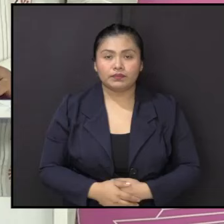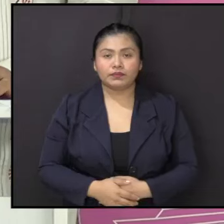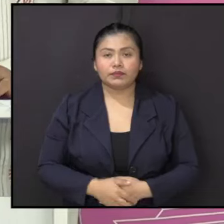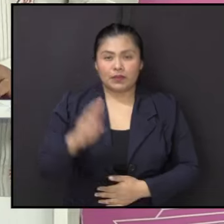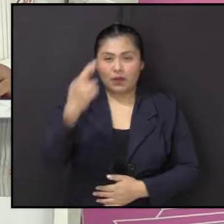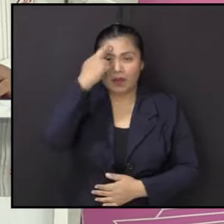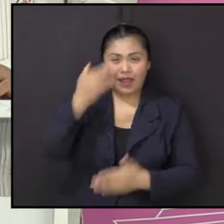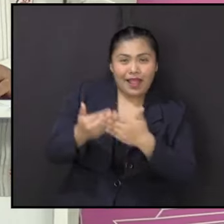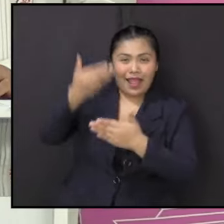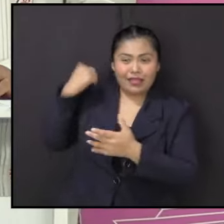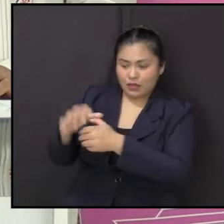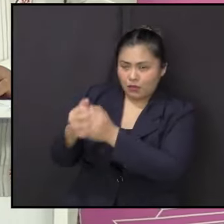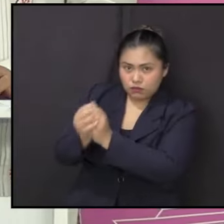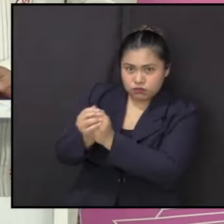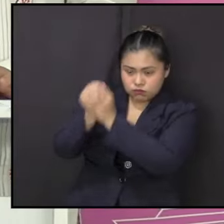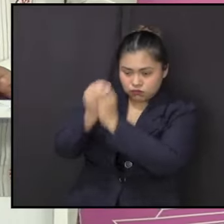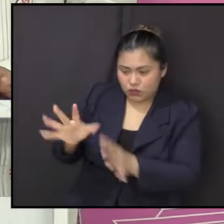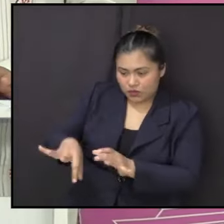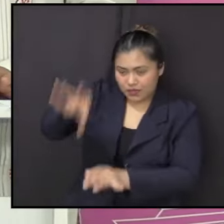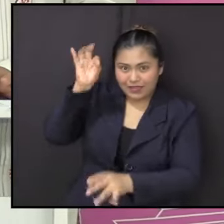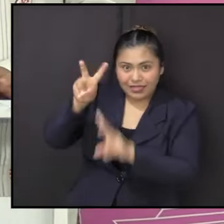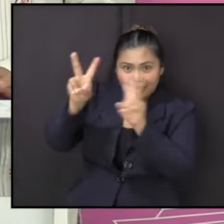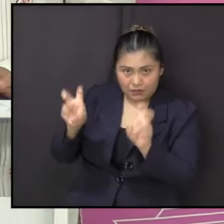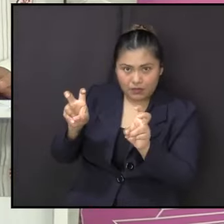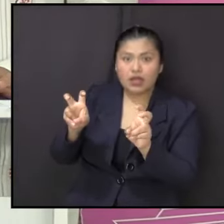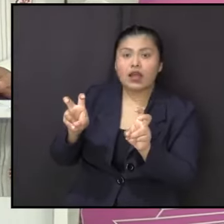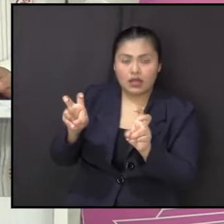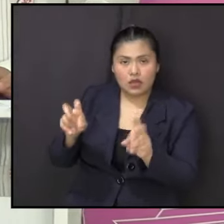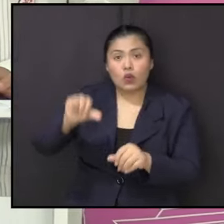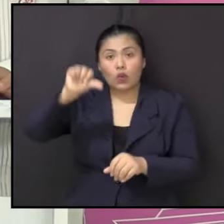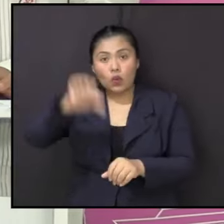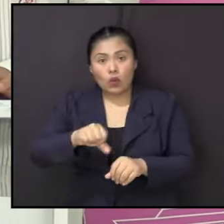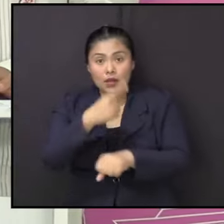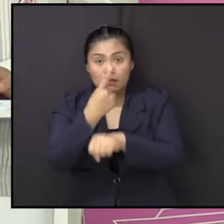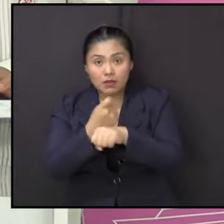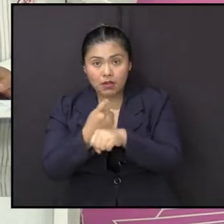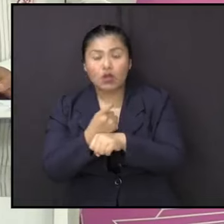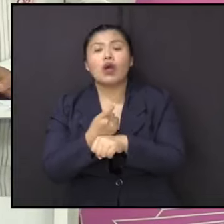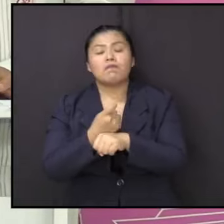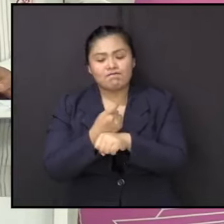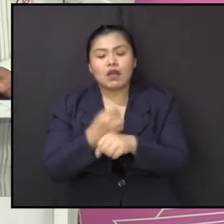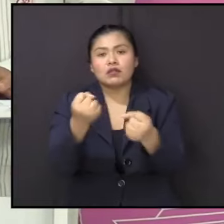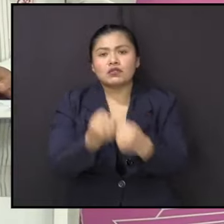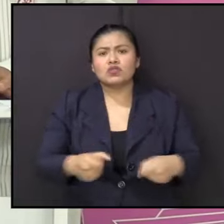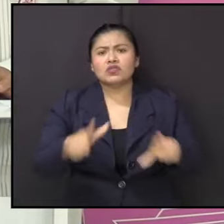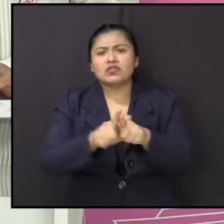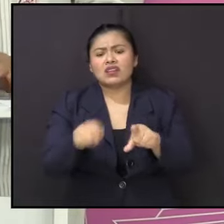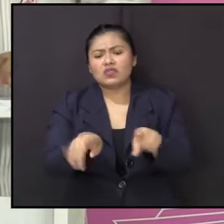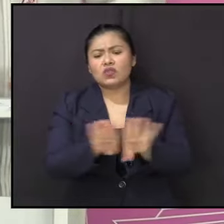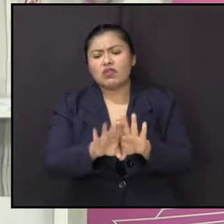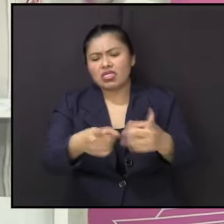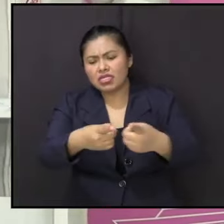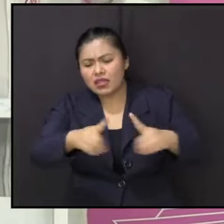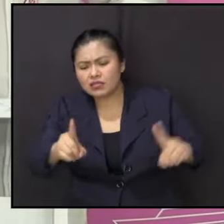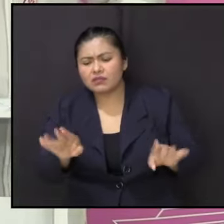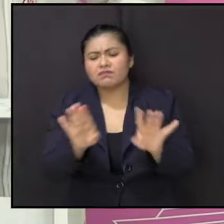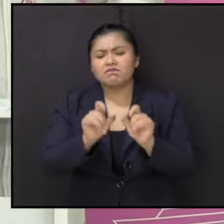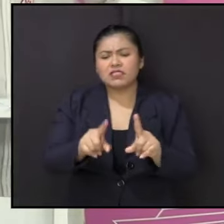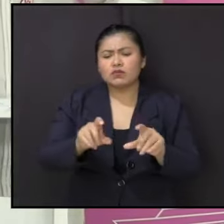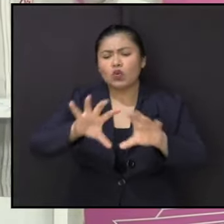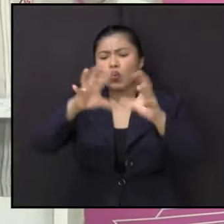sorteo previo al tema a desarrollar, en este primer bloque es desarrollo social y sustentable. Les recordamos que